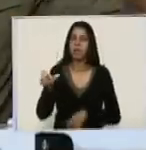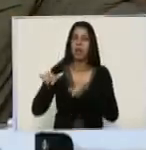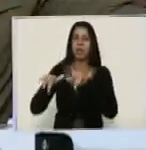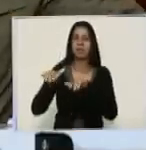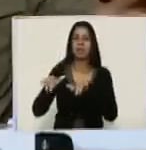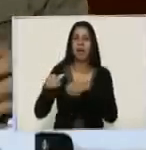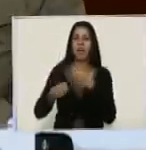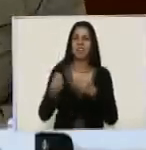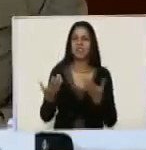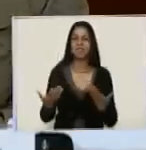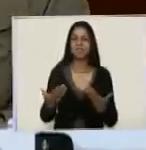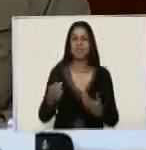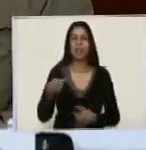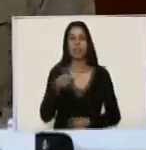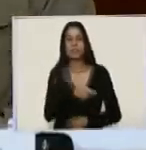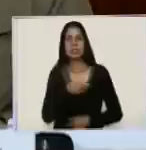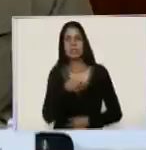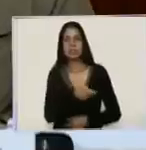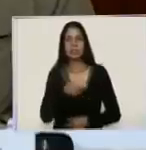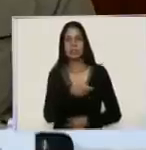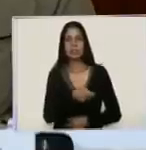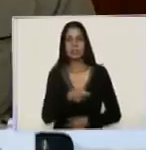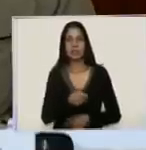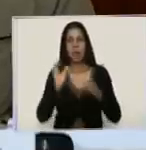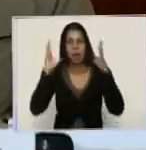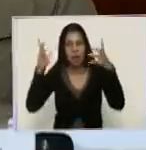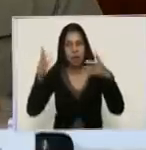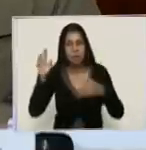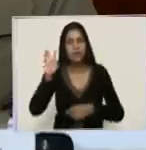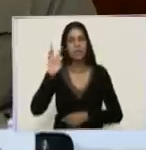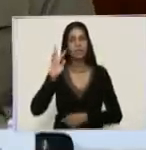Esa provocación. Imaginemos que